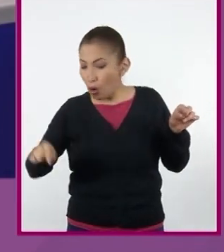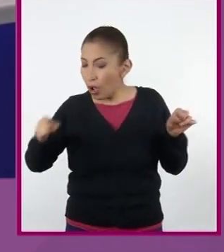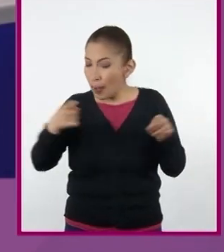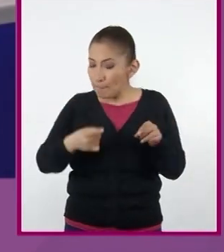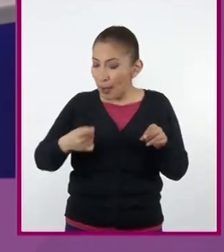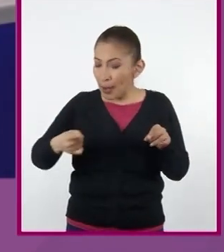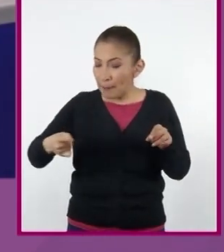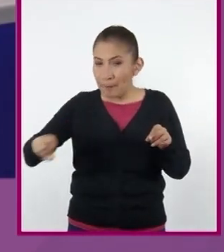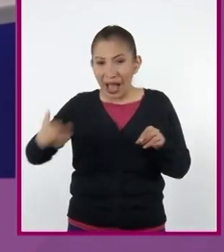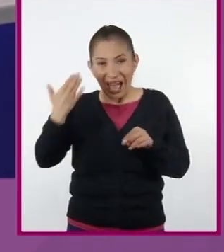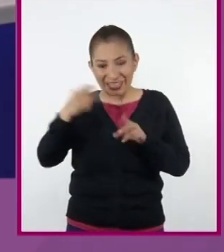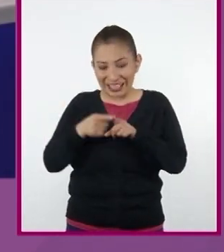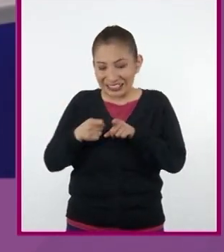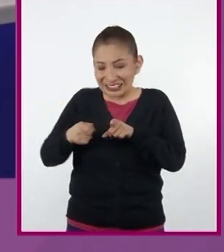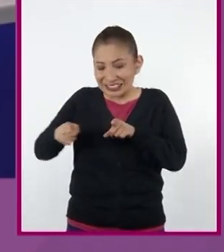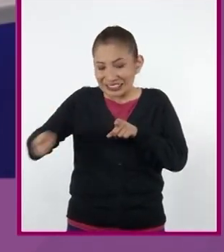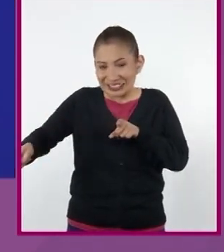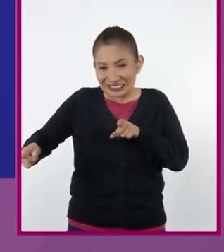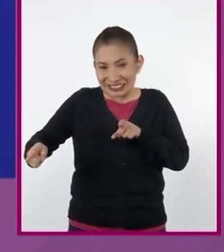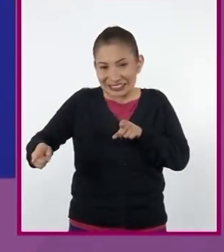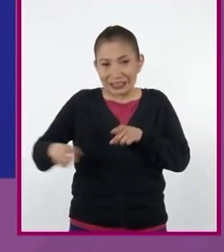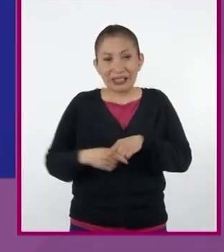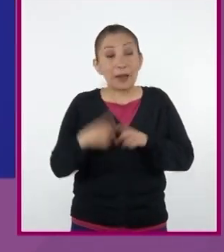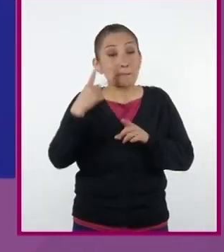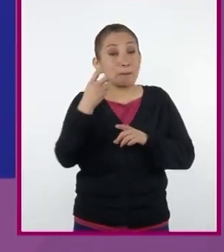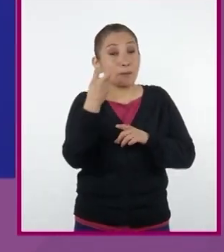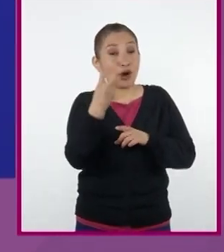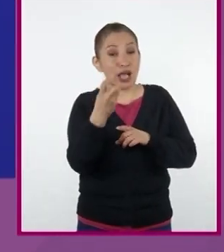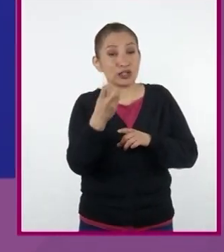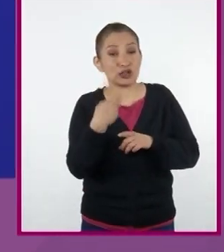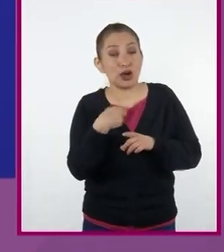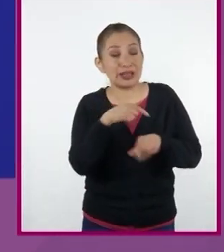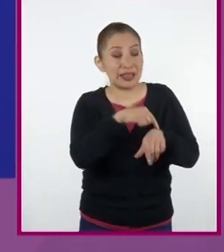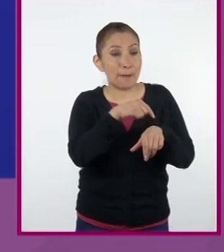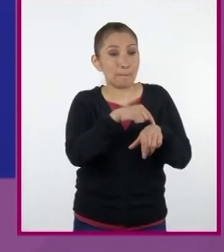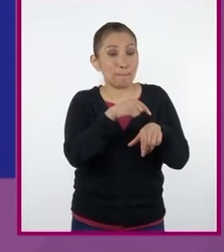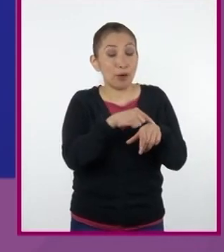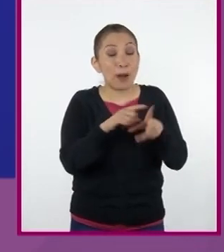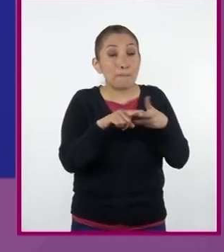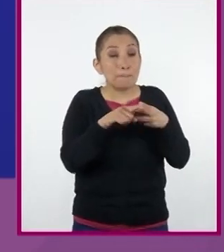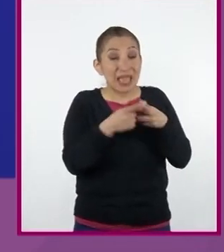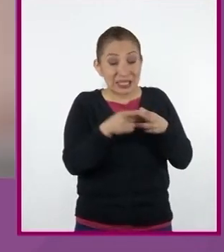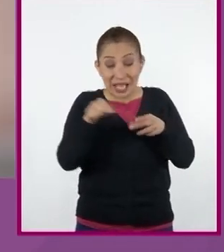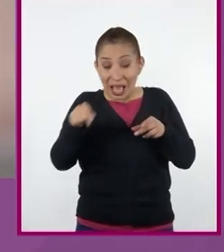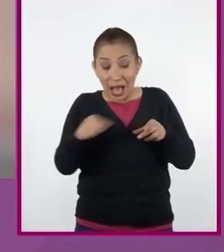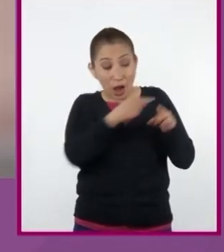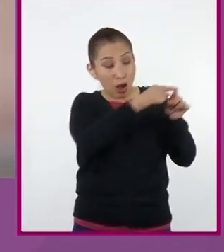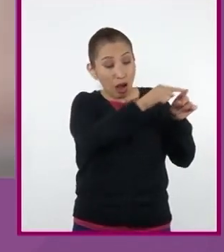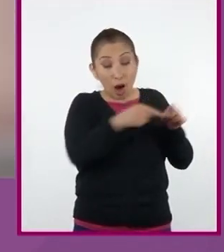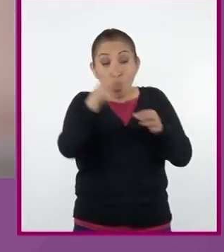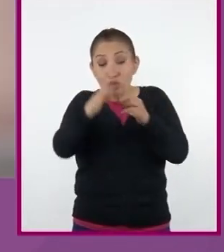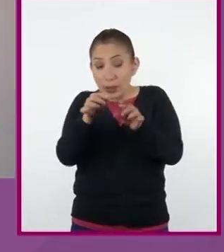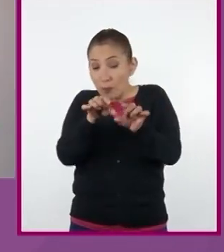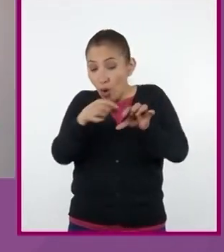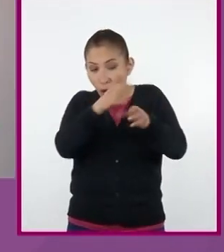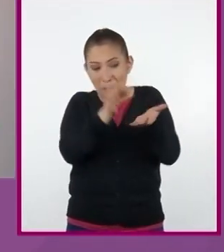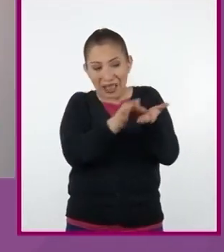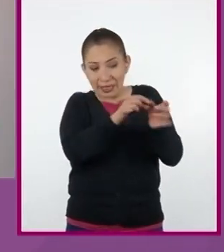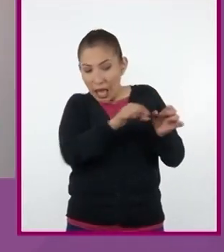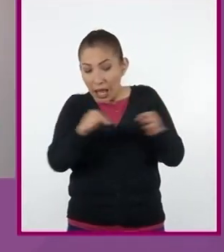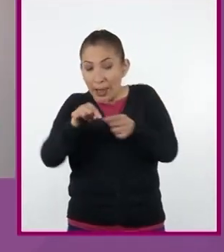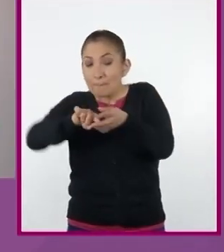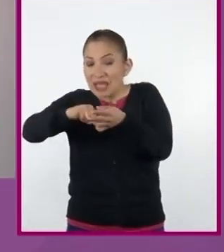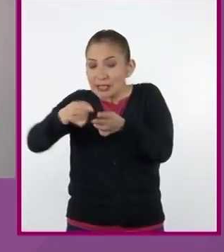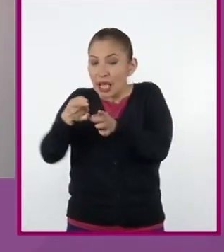las marcas que trazamos después del riel. Para ello, tomaremos el tiempo a partir de que el balín termine de recorrer el riel e